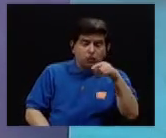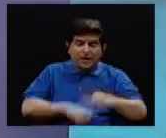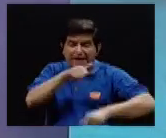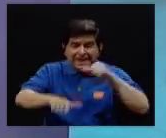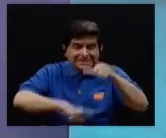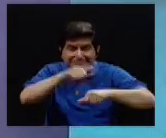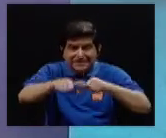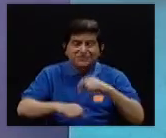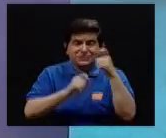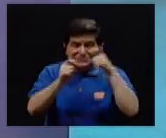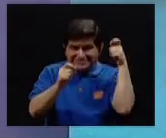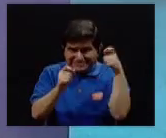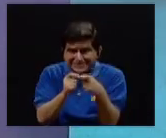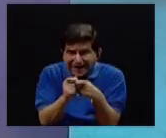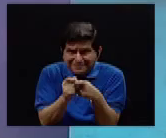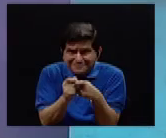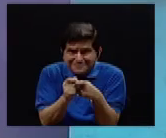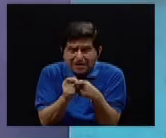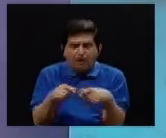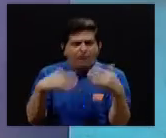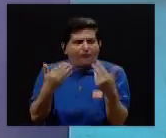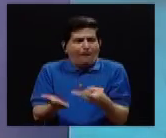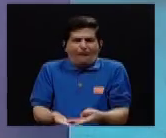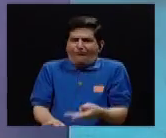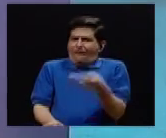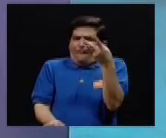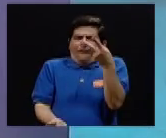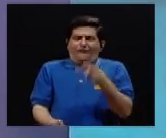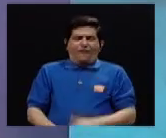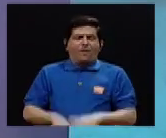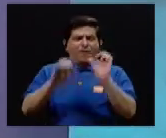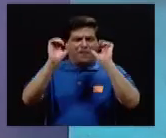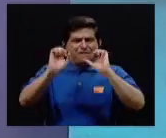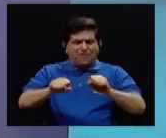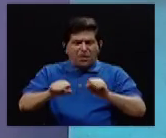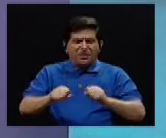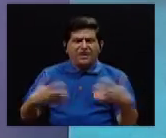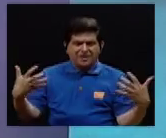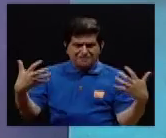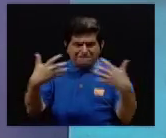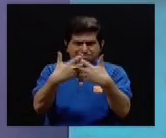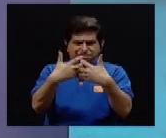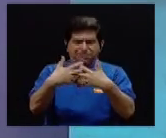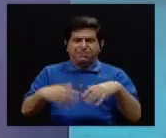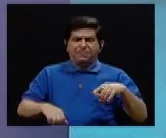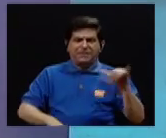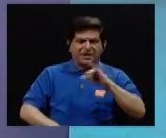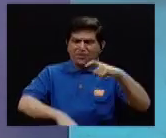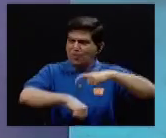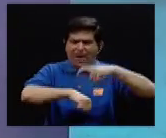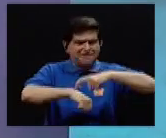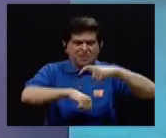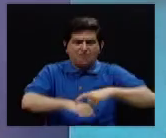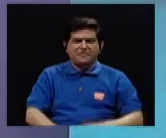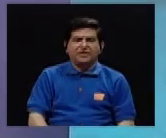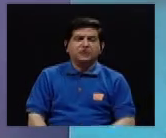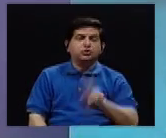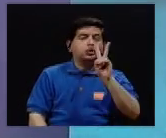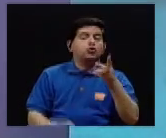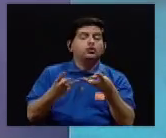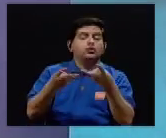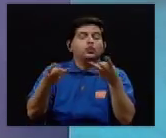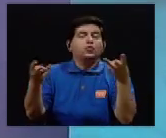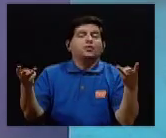en esa lucha, ¿verdad? Es valiosísimo poder complementar el mismo momento con